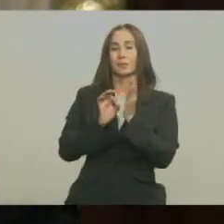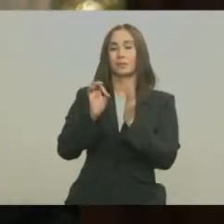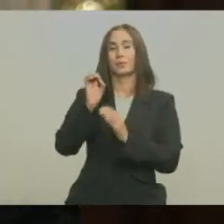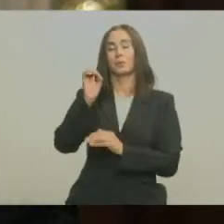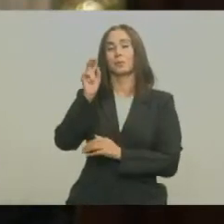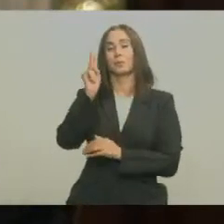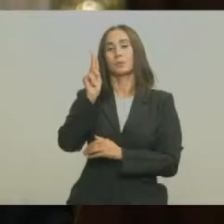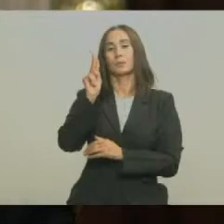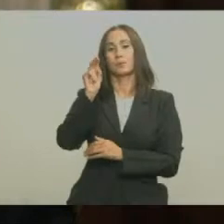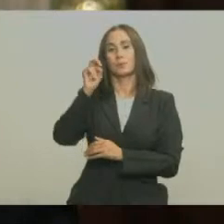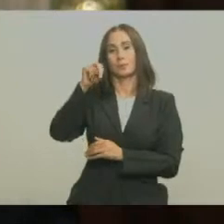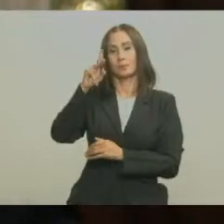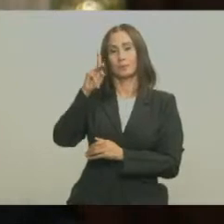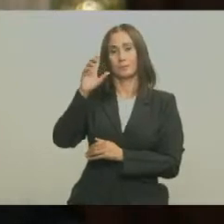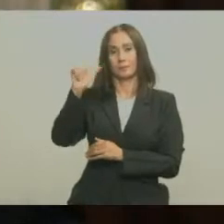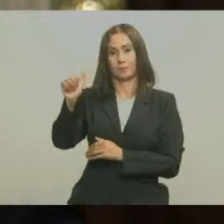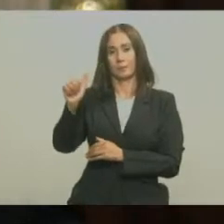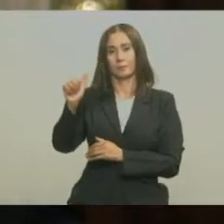Unidas, UNFPA.